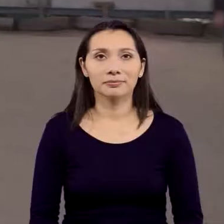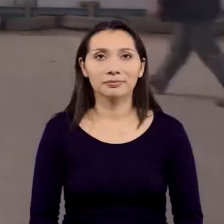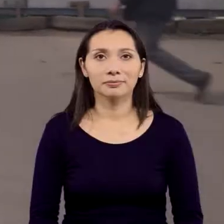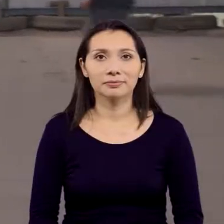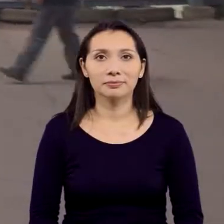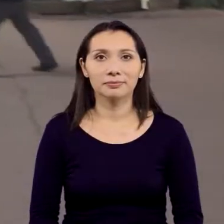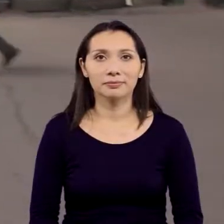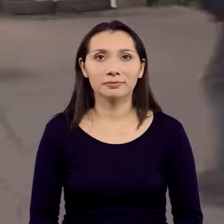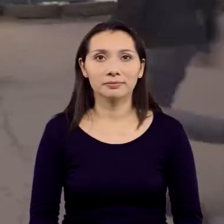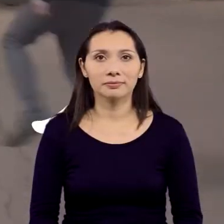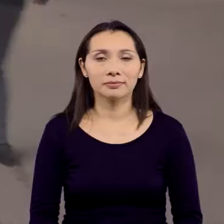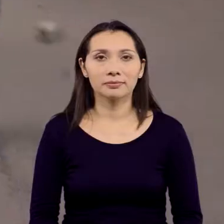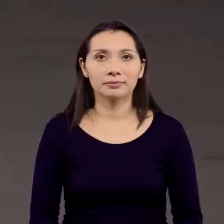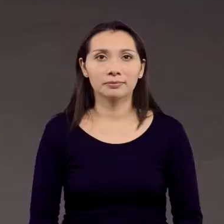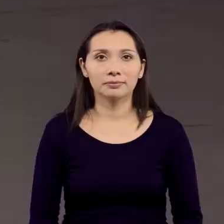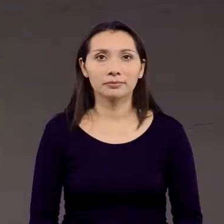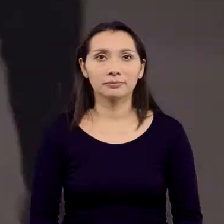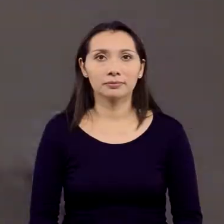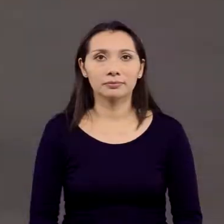César juega fútbol con sus compañeros.